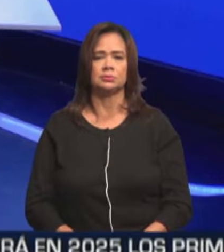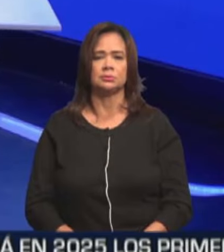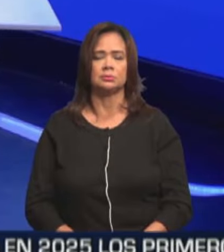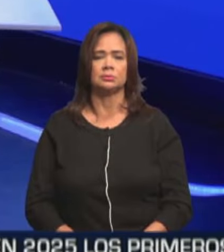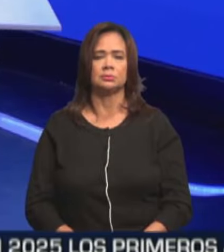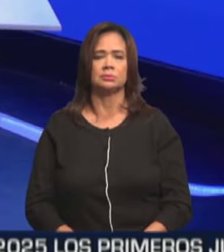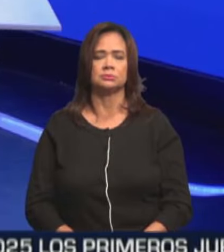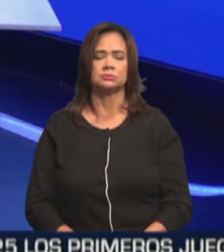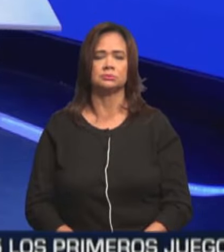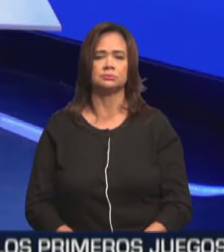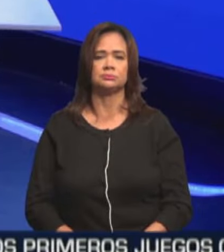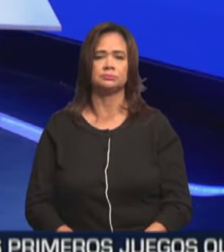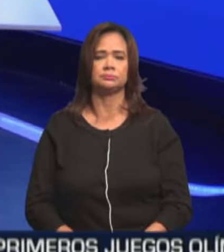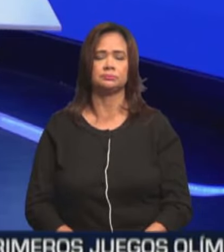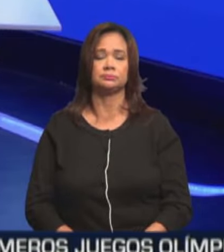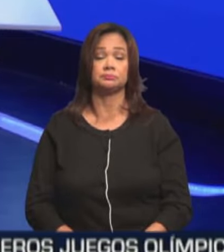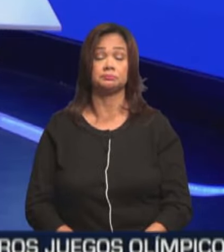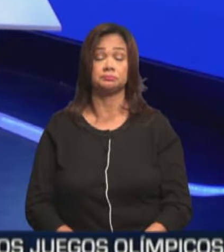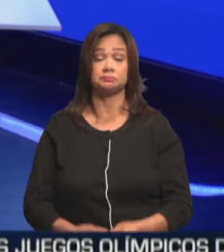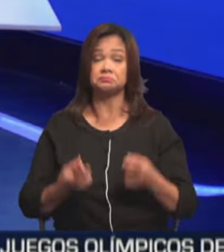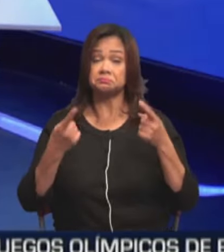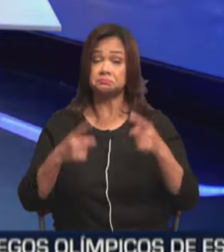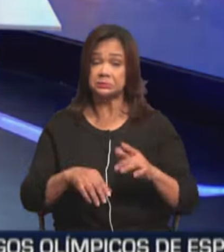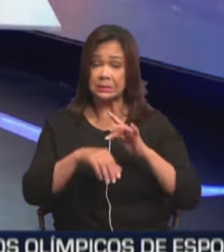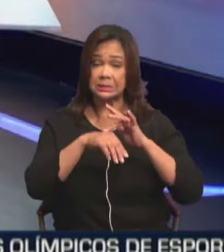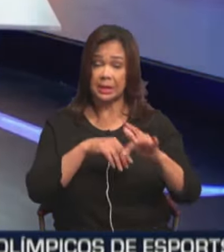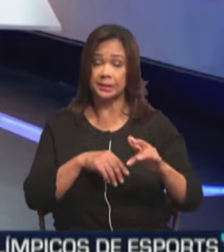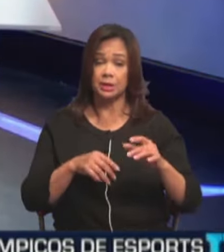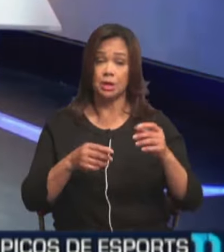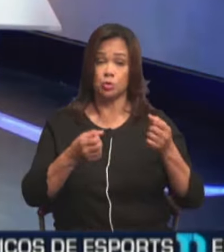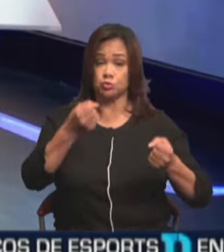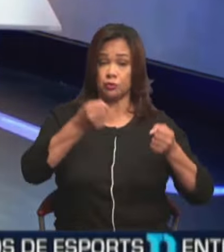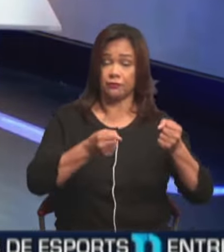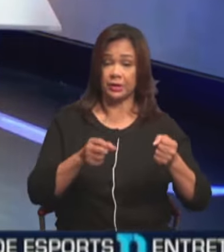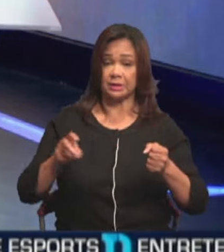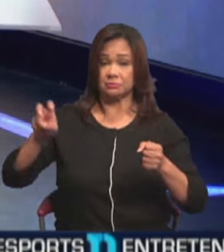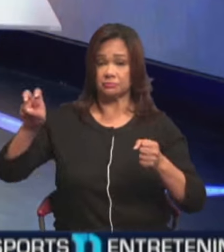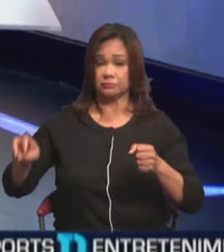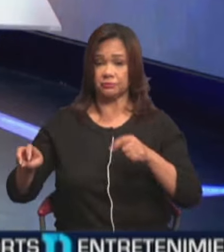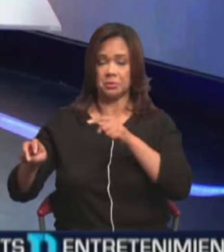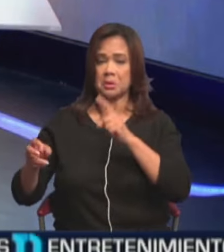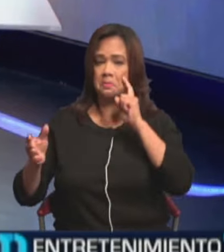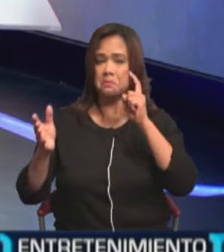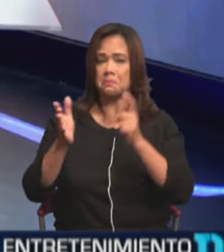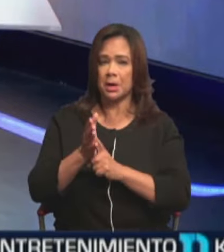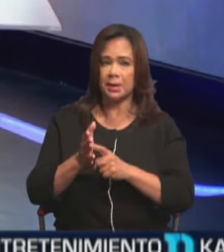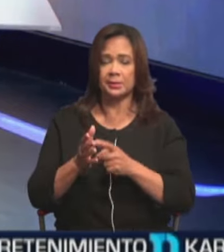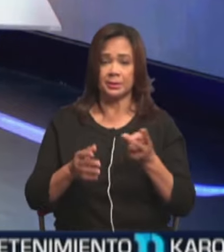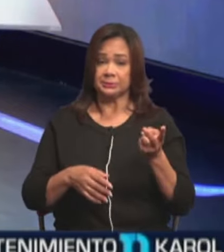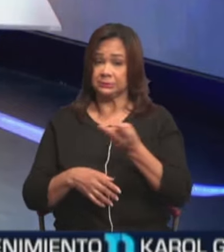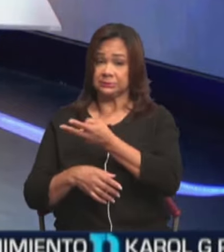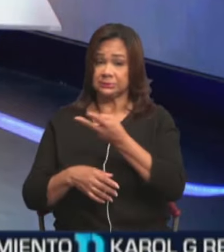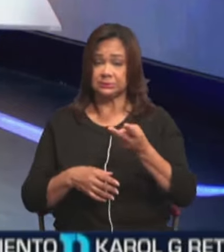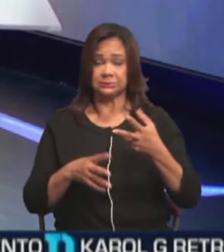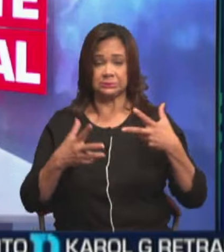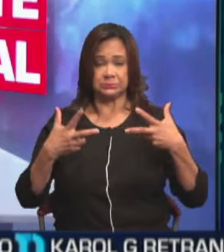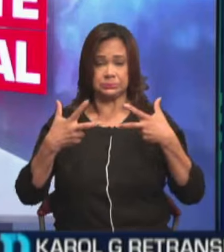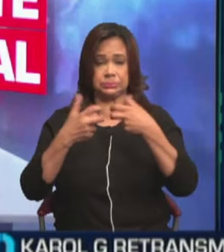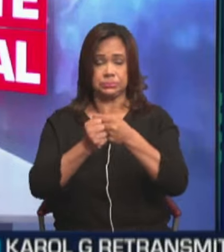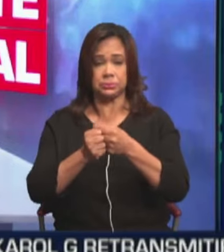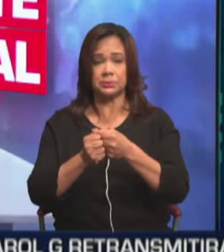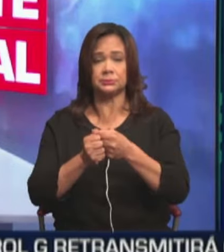y en un hecho lamentable ocurrido esta madrugada un piloto y su pareja fueron identificadas como las víctimas del accidente de